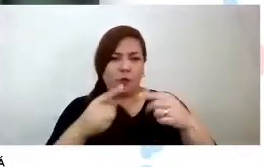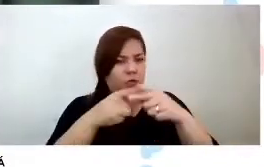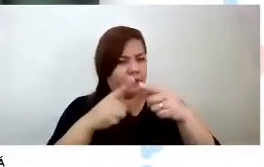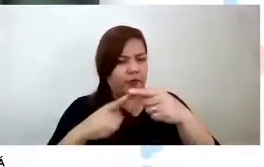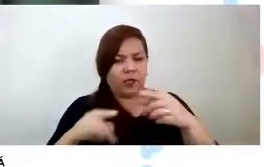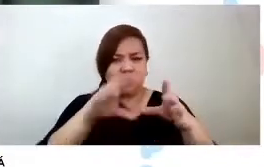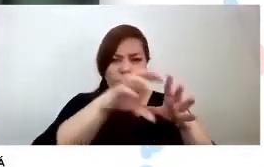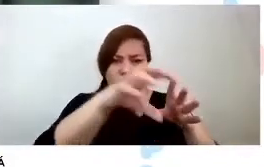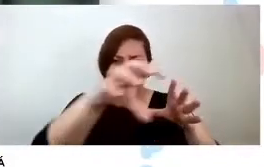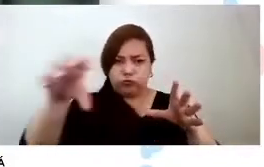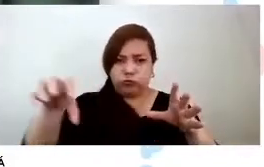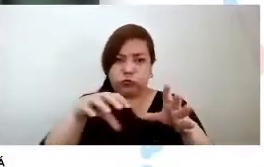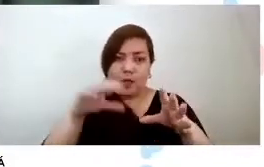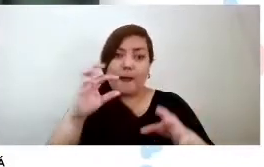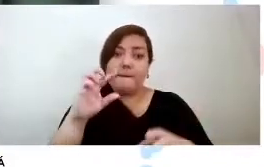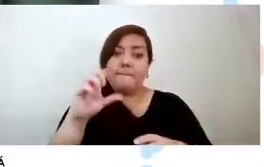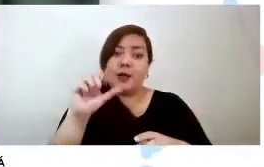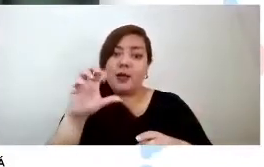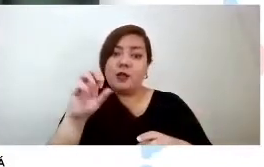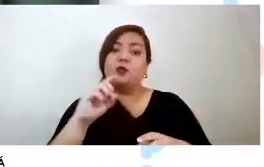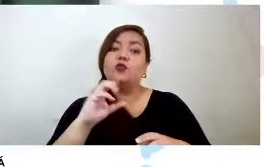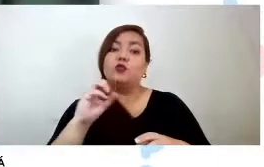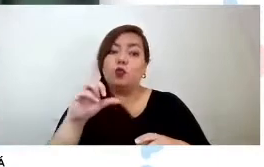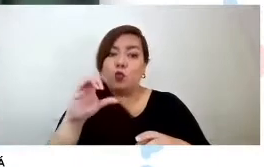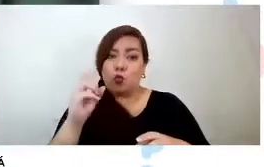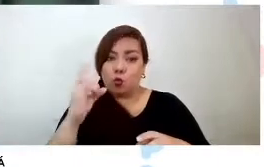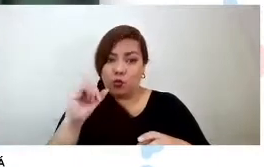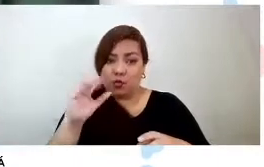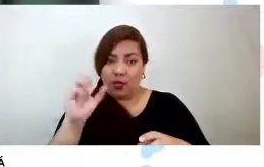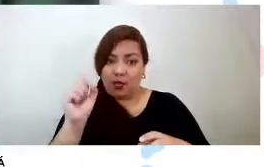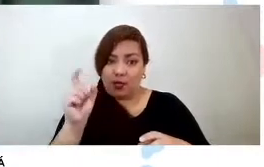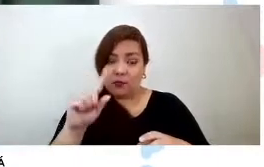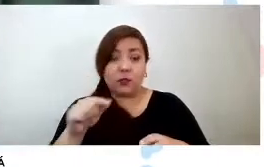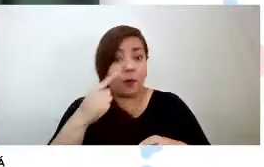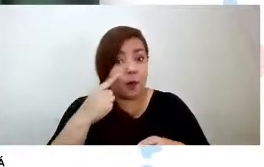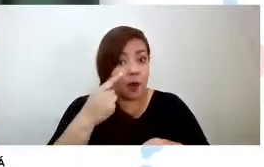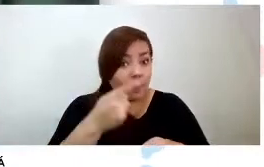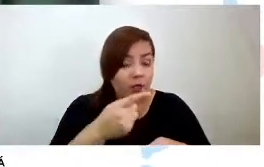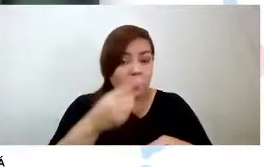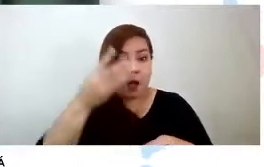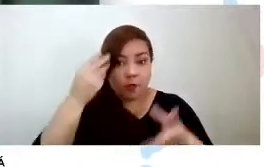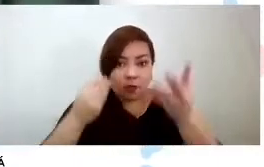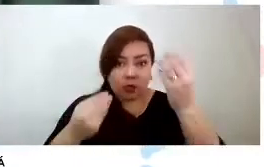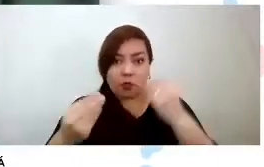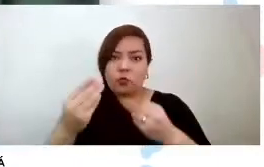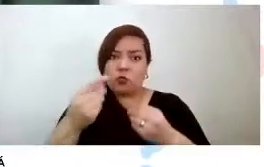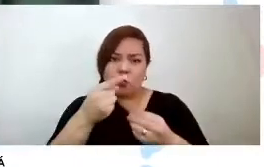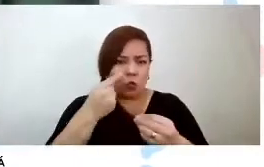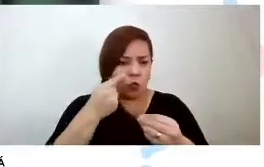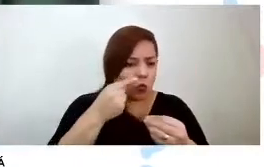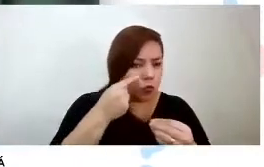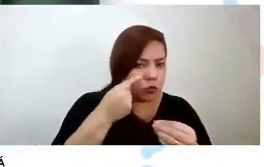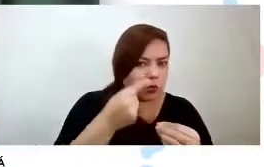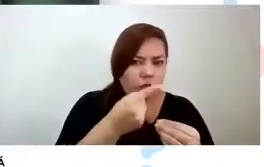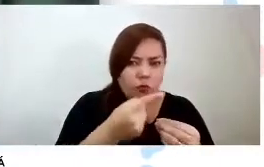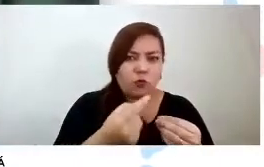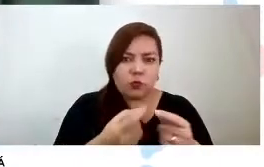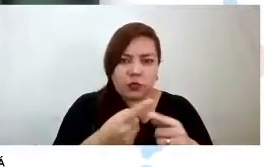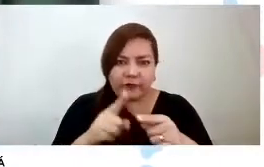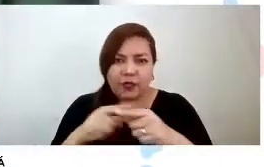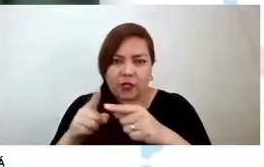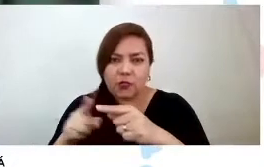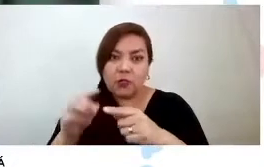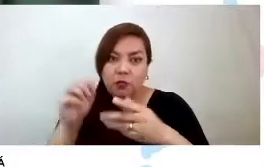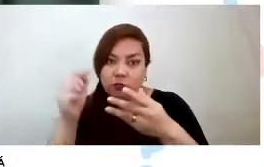se dialogará en torno al quehacer de esta disciplina, revisando y conociendo distintos ejemplares fósiles depositados